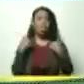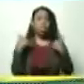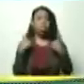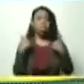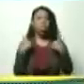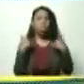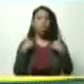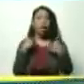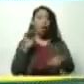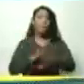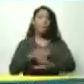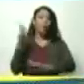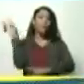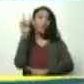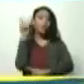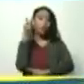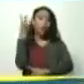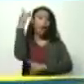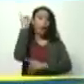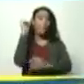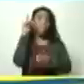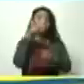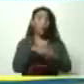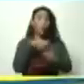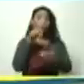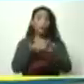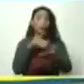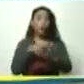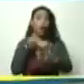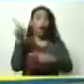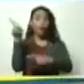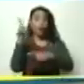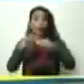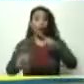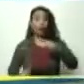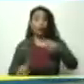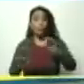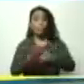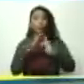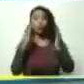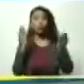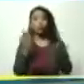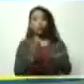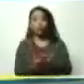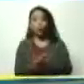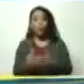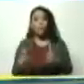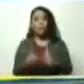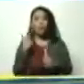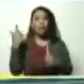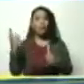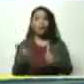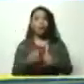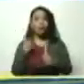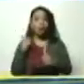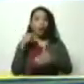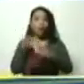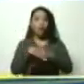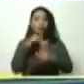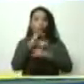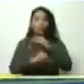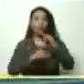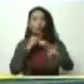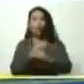porque Venezuela forma parte de la ecuación energética mundial tiene la principal reserva internacional